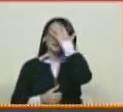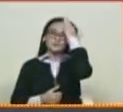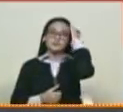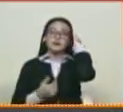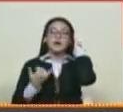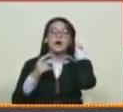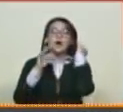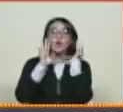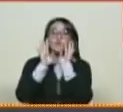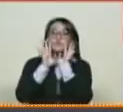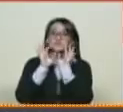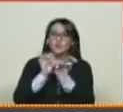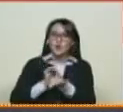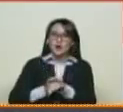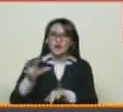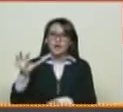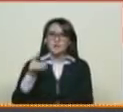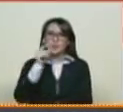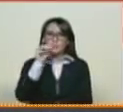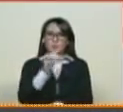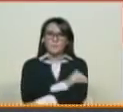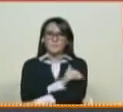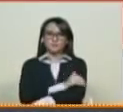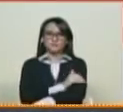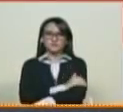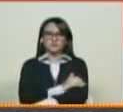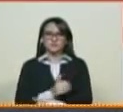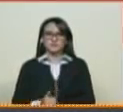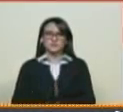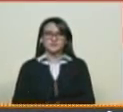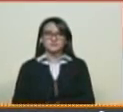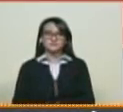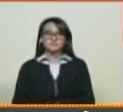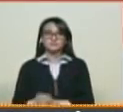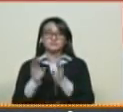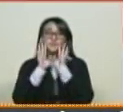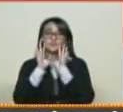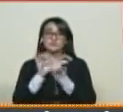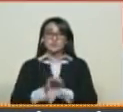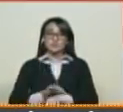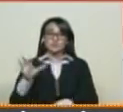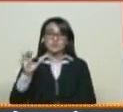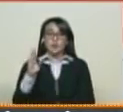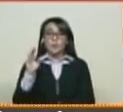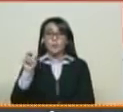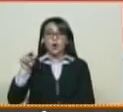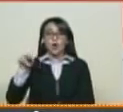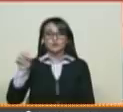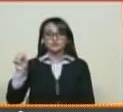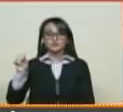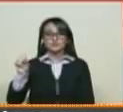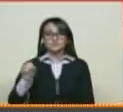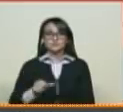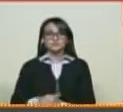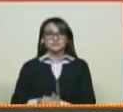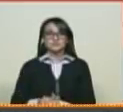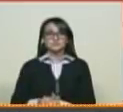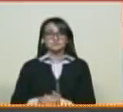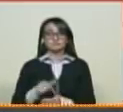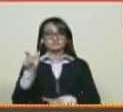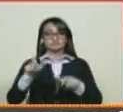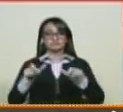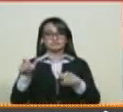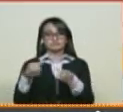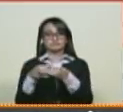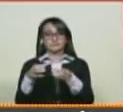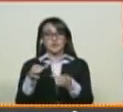muy grave que hizo Juan Requesén, hay una confesión muy grave que hizo alias Bonds, que involucra a funcionarios del